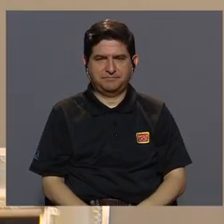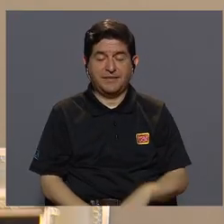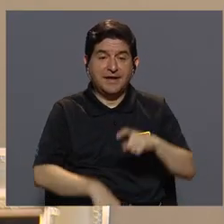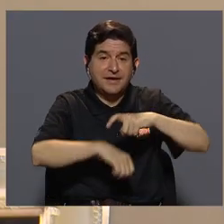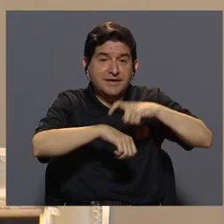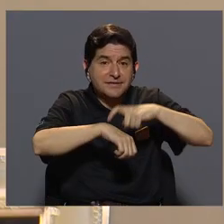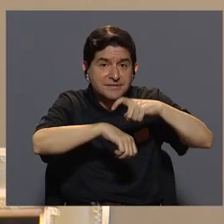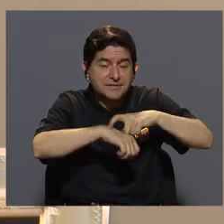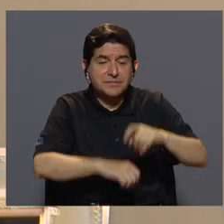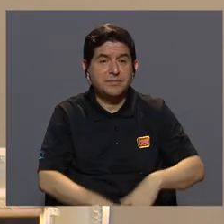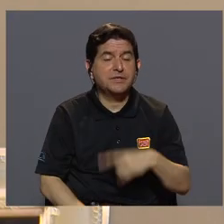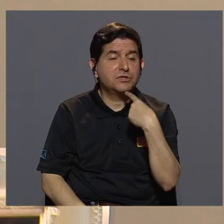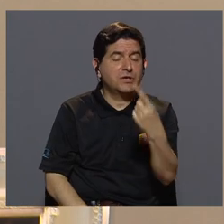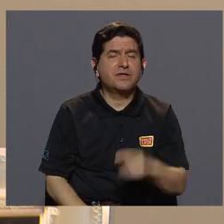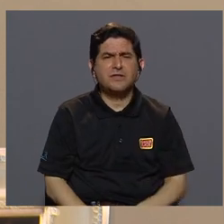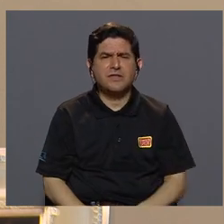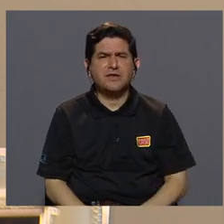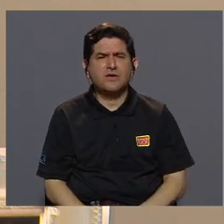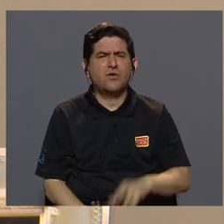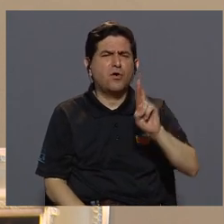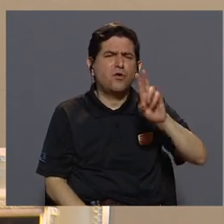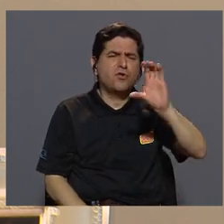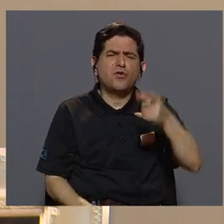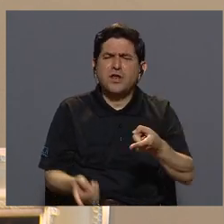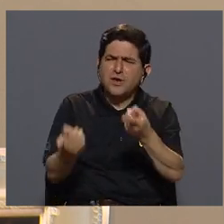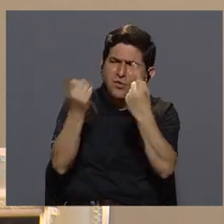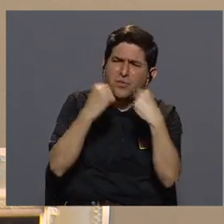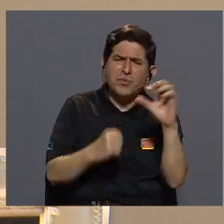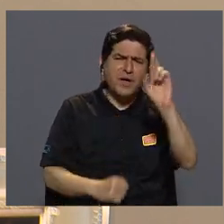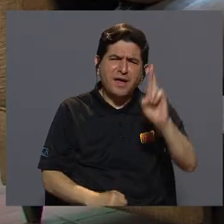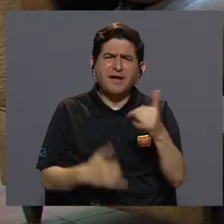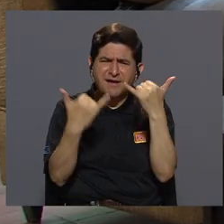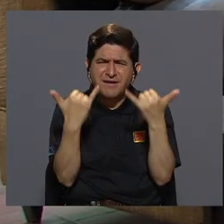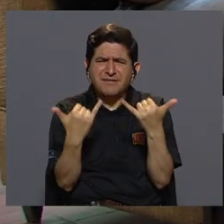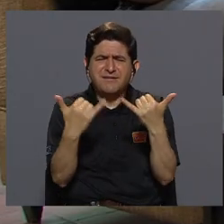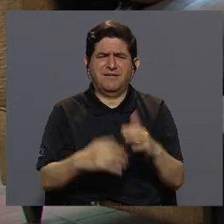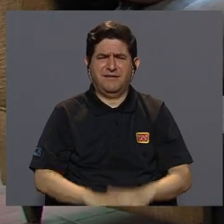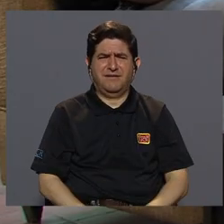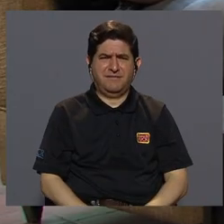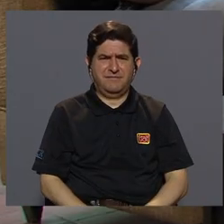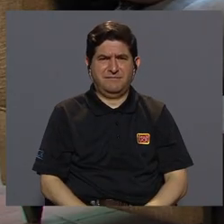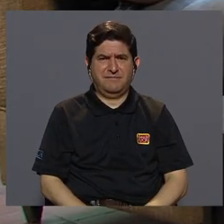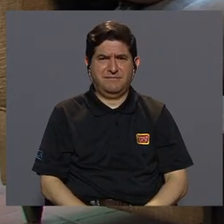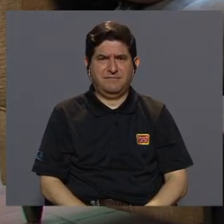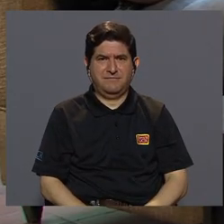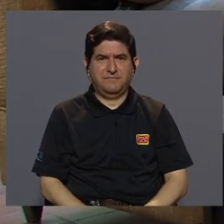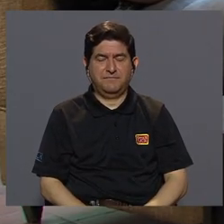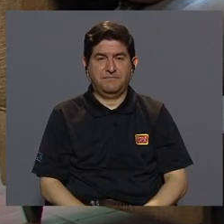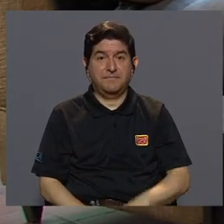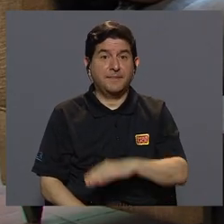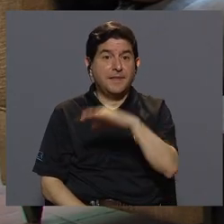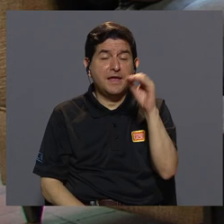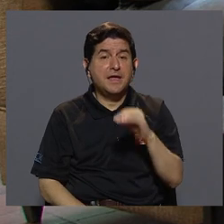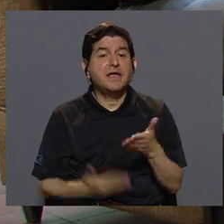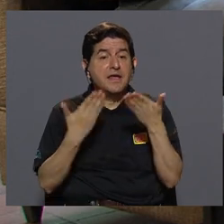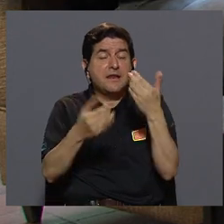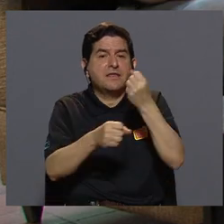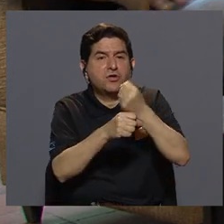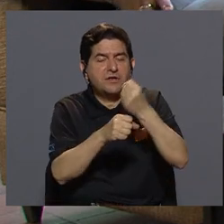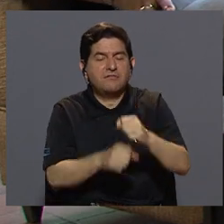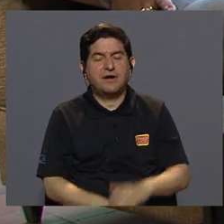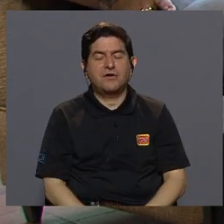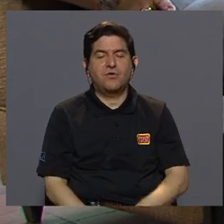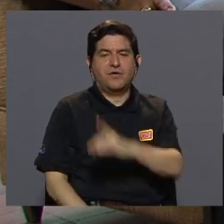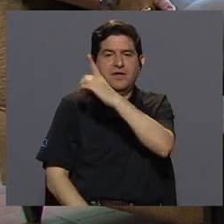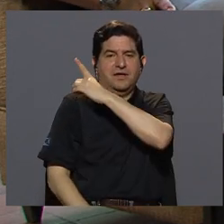Entonces ahí fue donde llegó y le dijo, Rodrigo, mira, ¿por qué no volvés a Costa Rica? Y le dio un puesto en